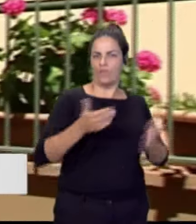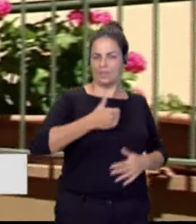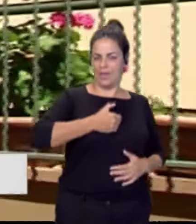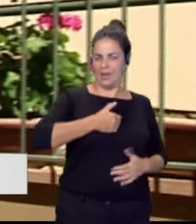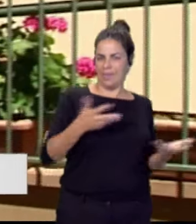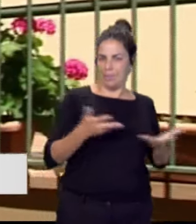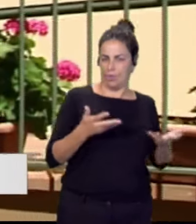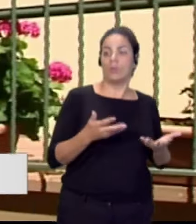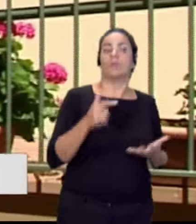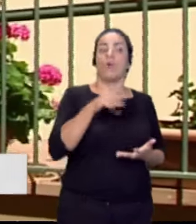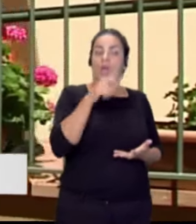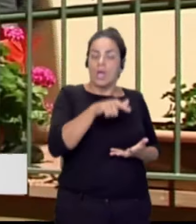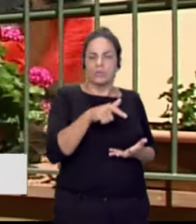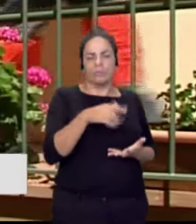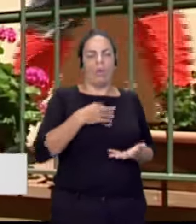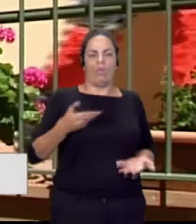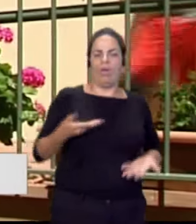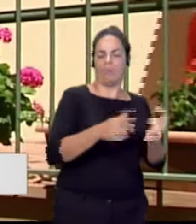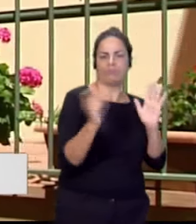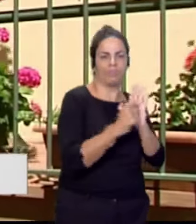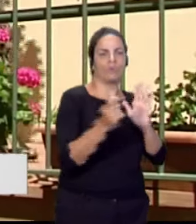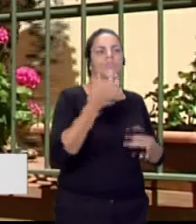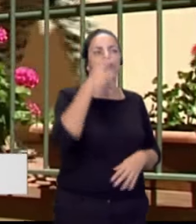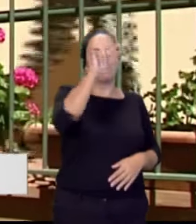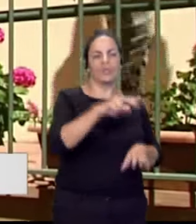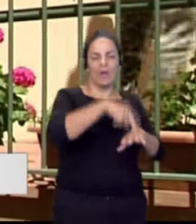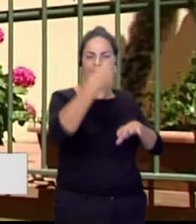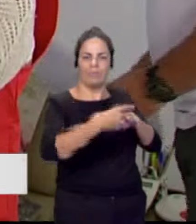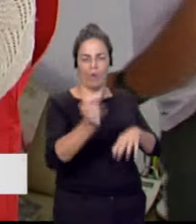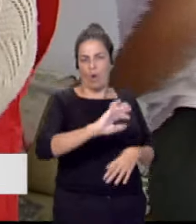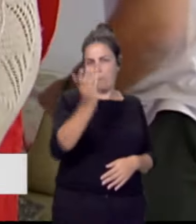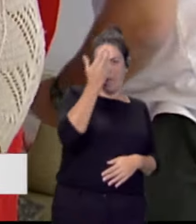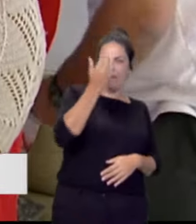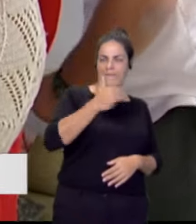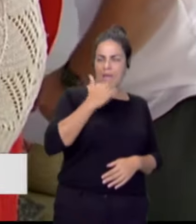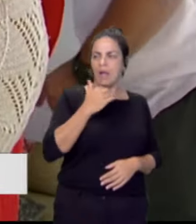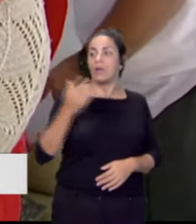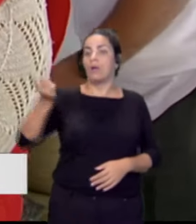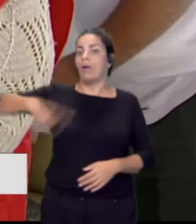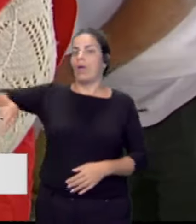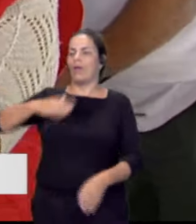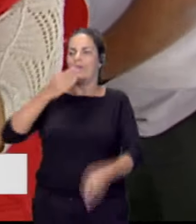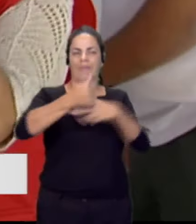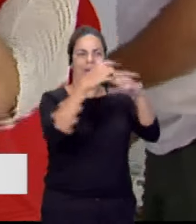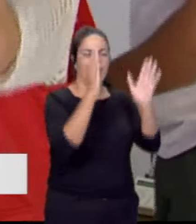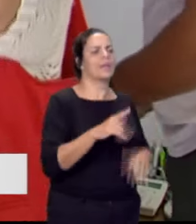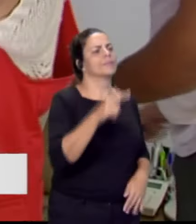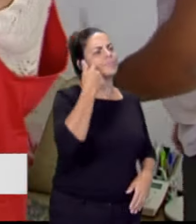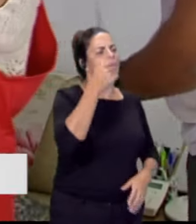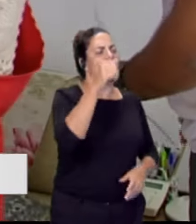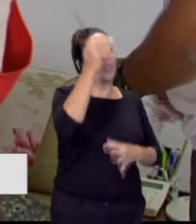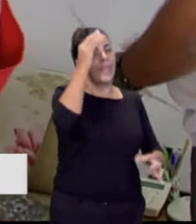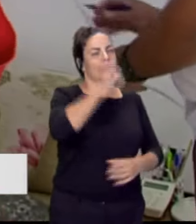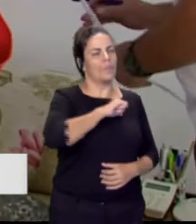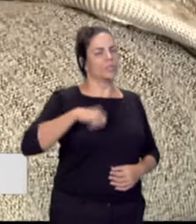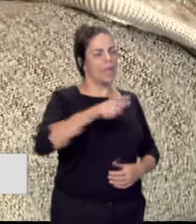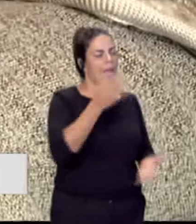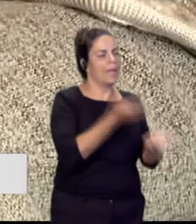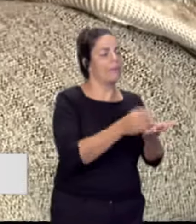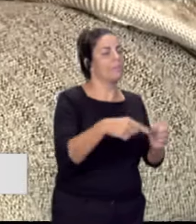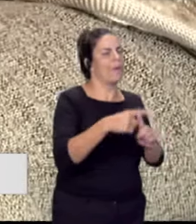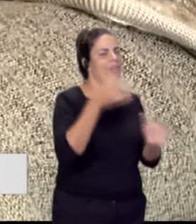que da una asistencia rápida en caso de caída o golpe. Van a casa, nos piden los datos personales, también los bancarios, y lo hacen